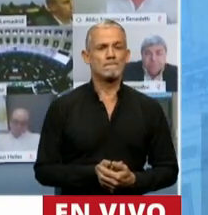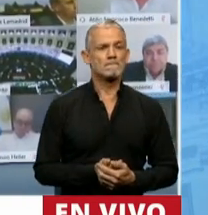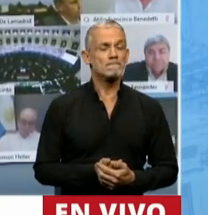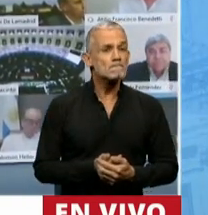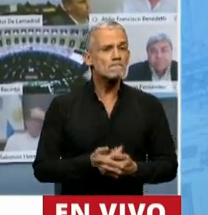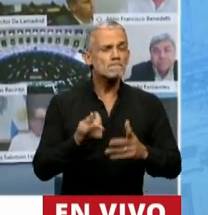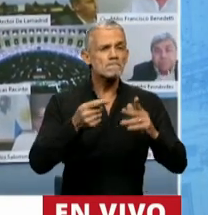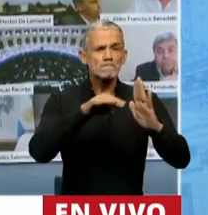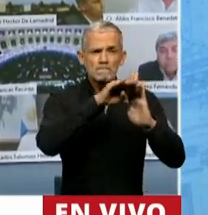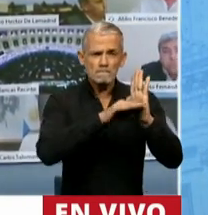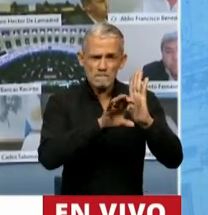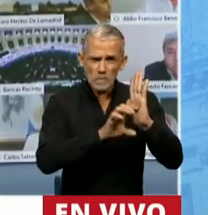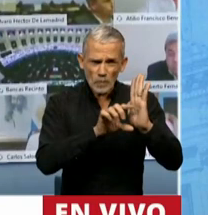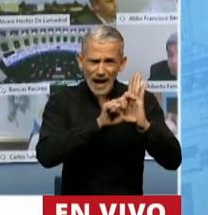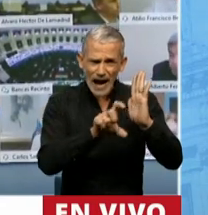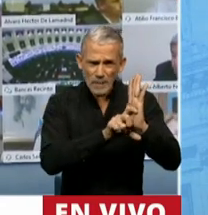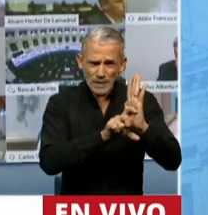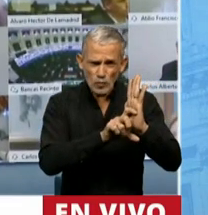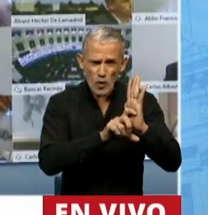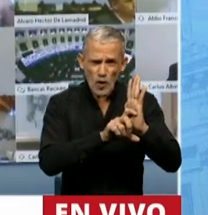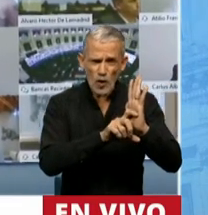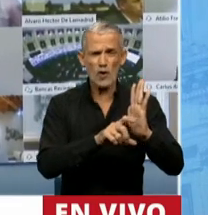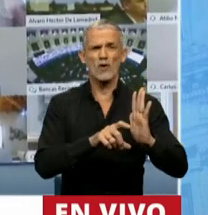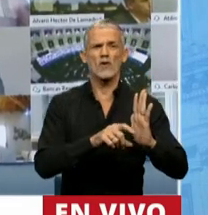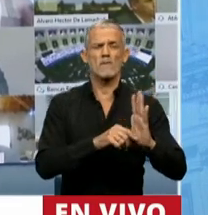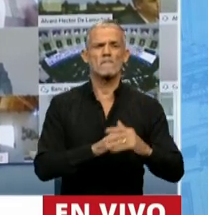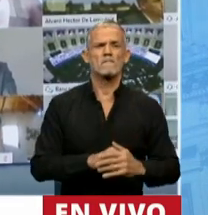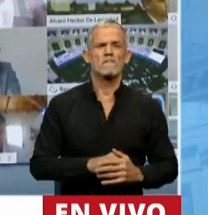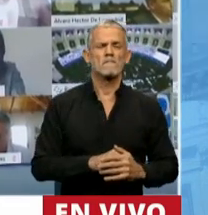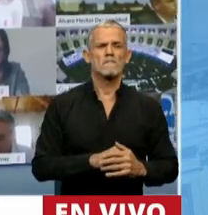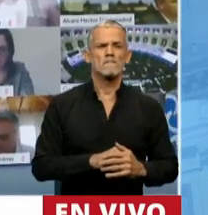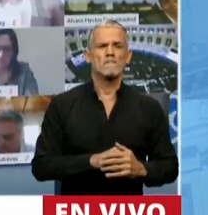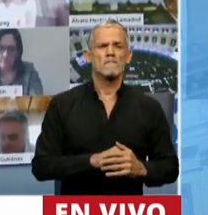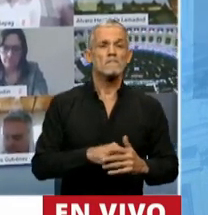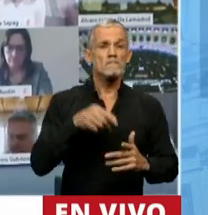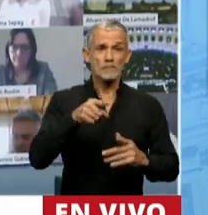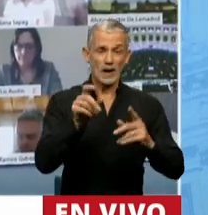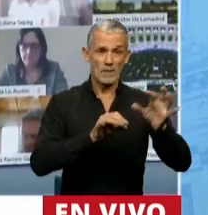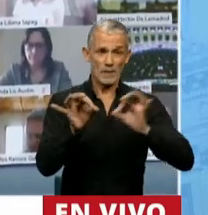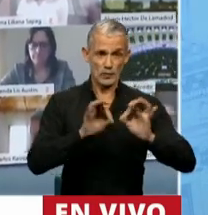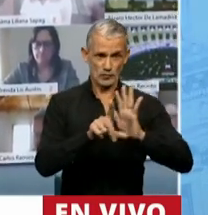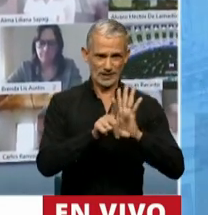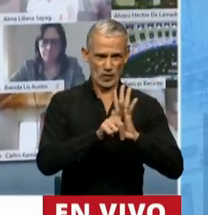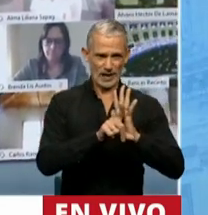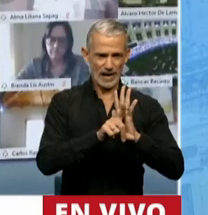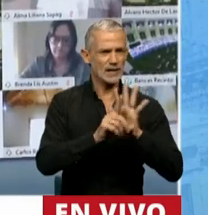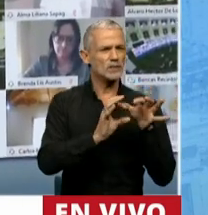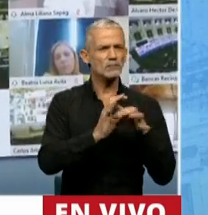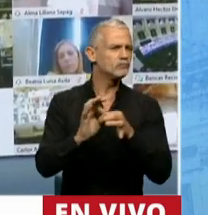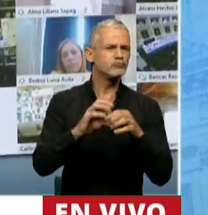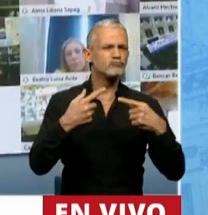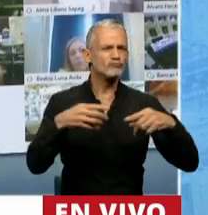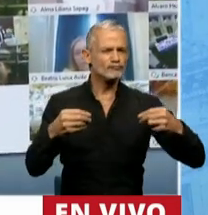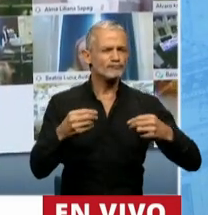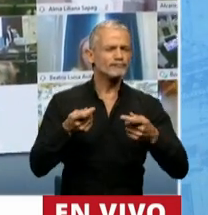Un capítulo importante de este proyecto tiene que ver con